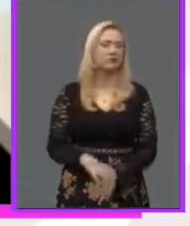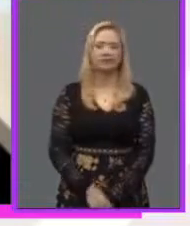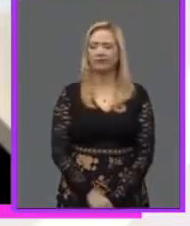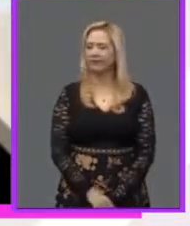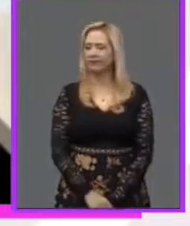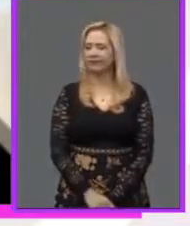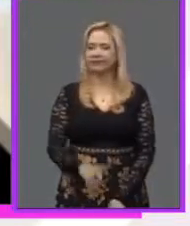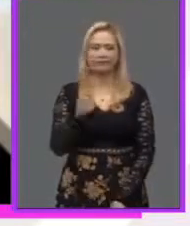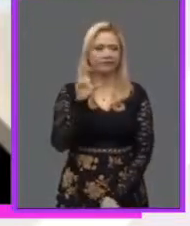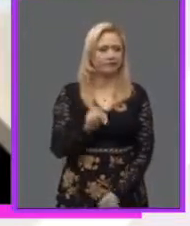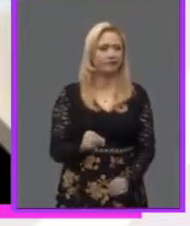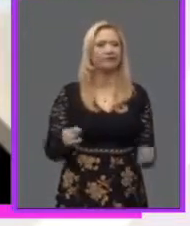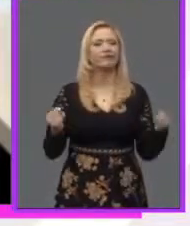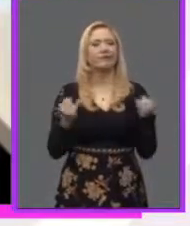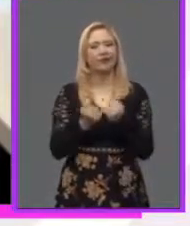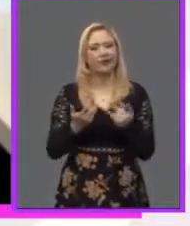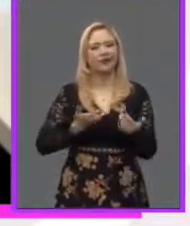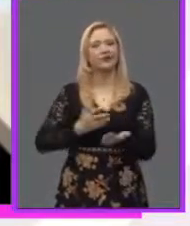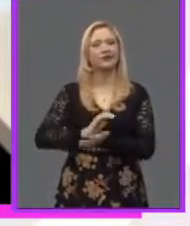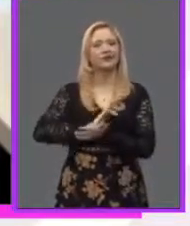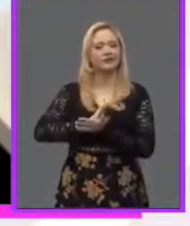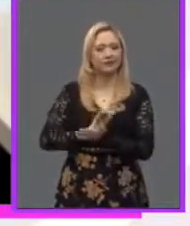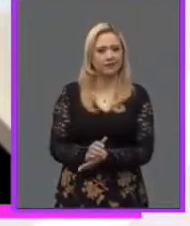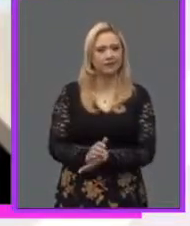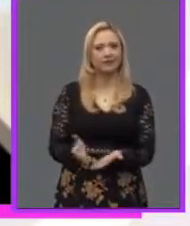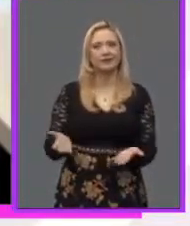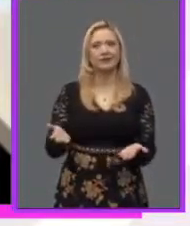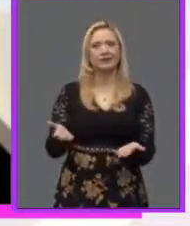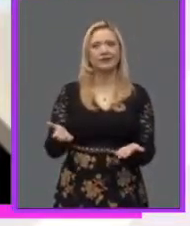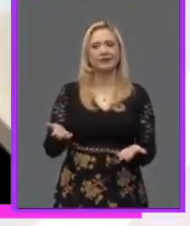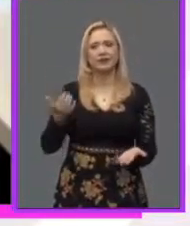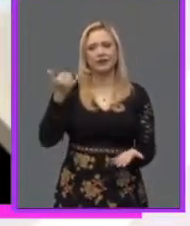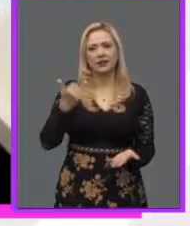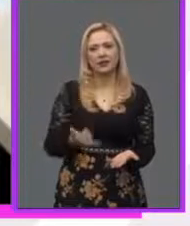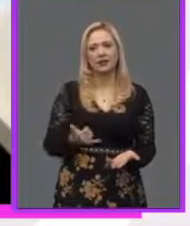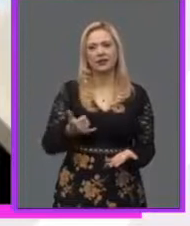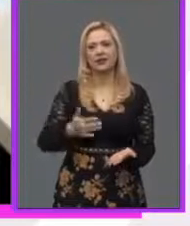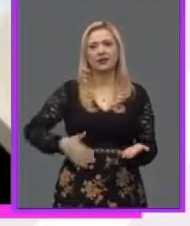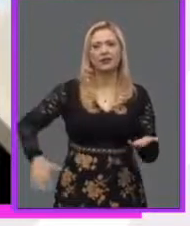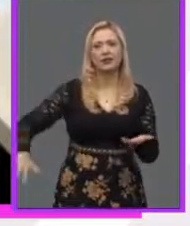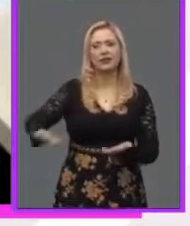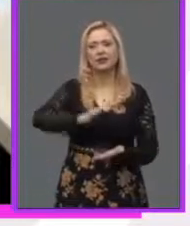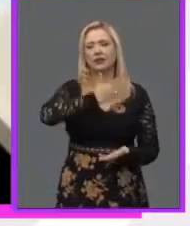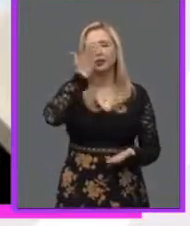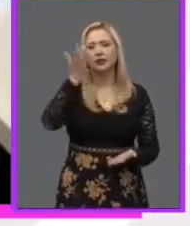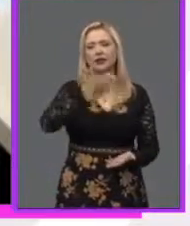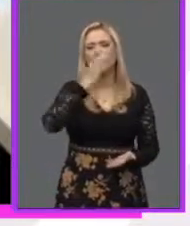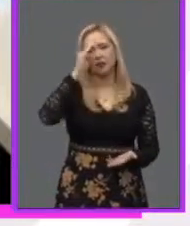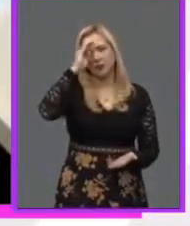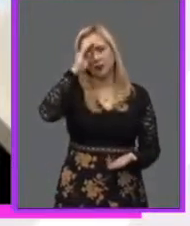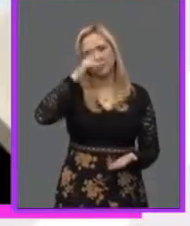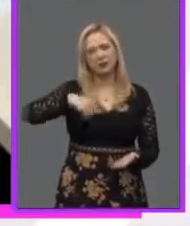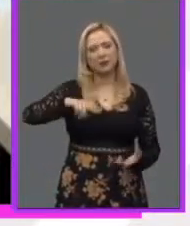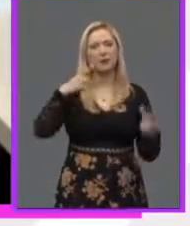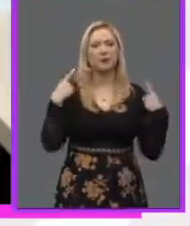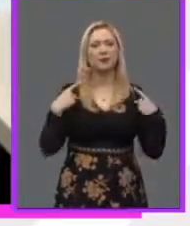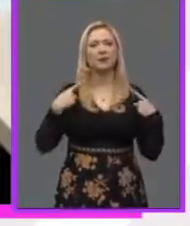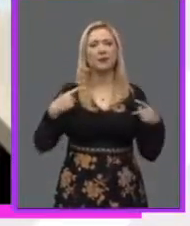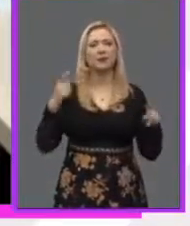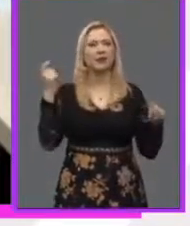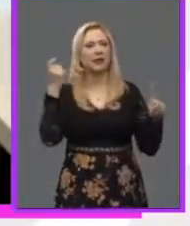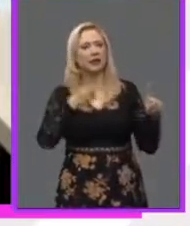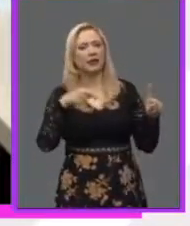vamos a estar hablando en este marco social, ¿no? Y discursivo en el cual decimos, o mucha gente